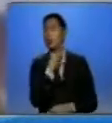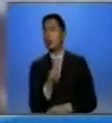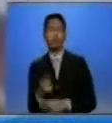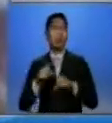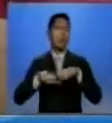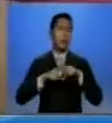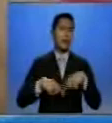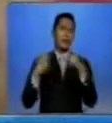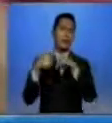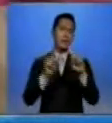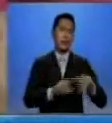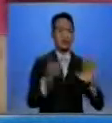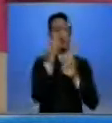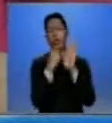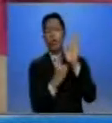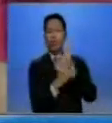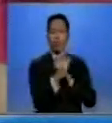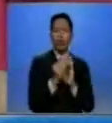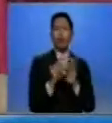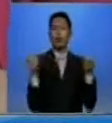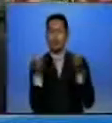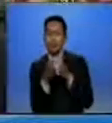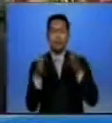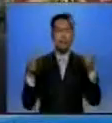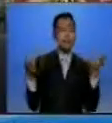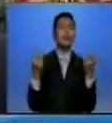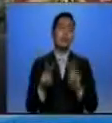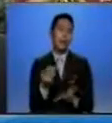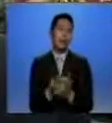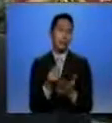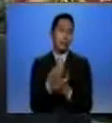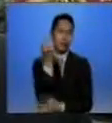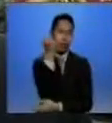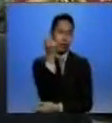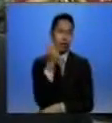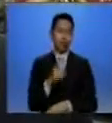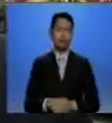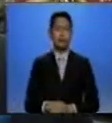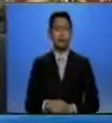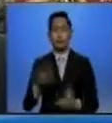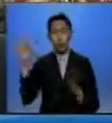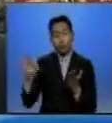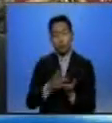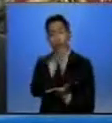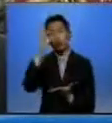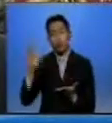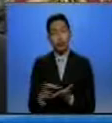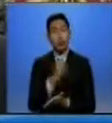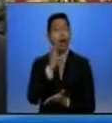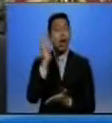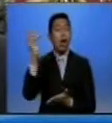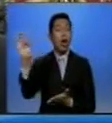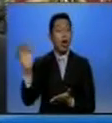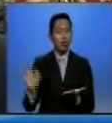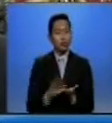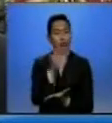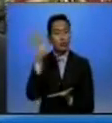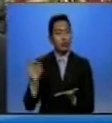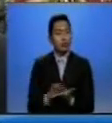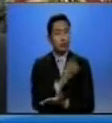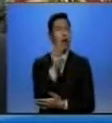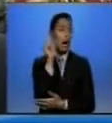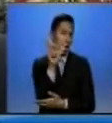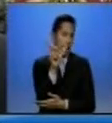los adornos, el tamaño y por supuesto el costo. Las cosas que son bordadas con hilos dorados y con hilos matizados cuestan